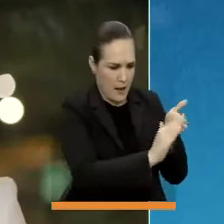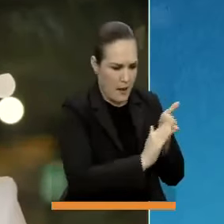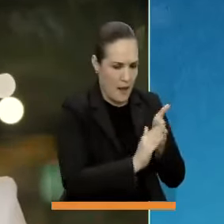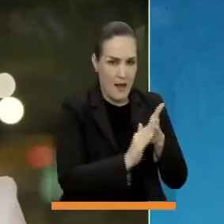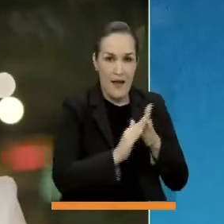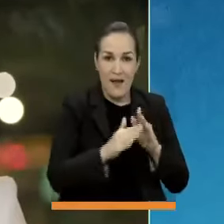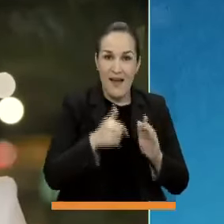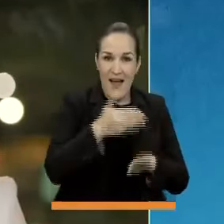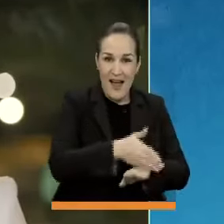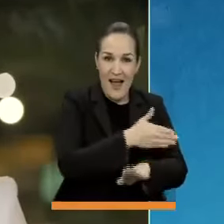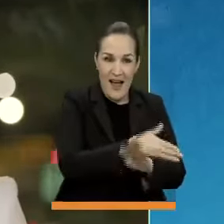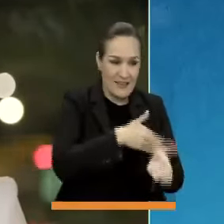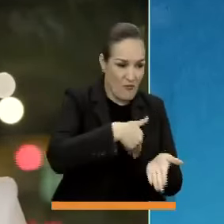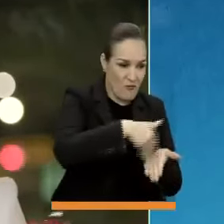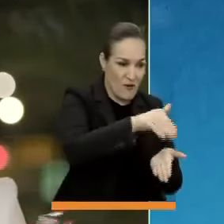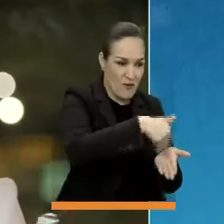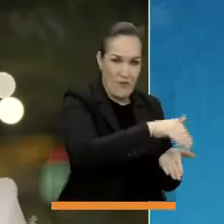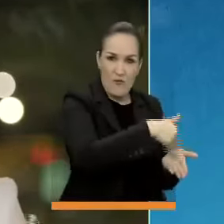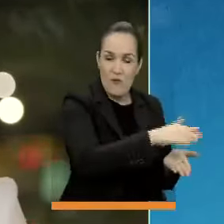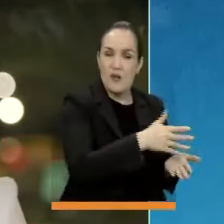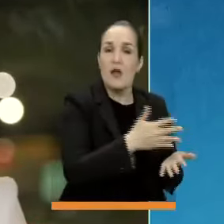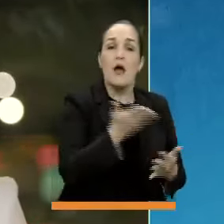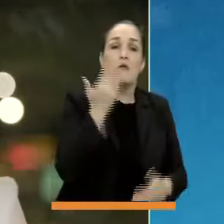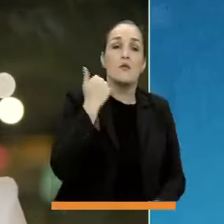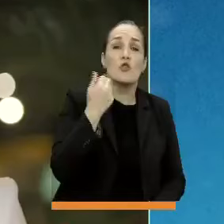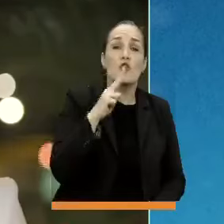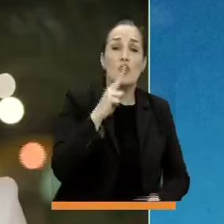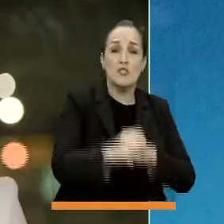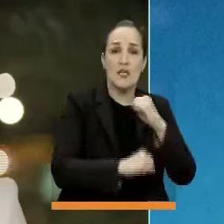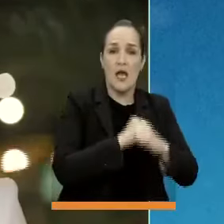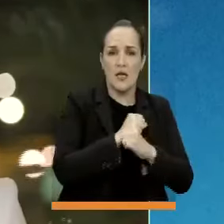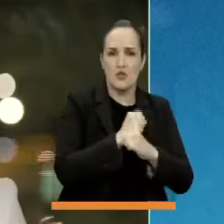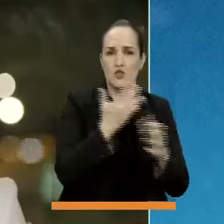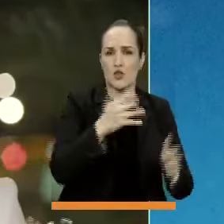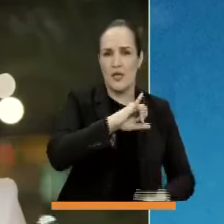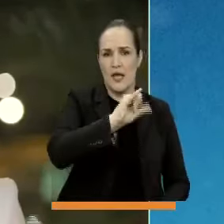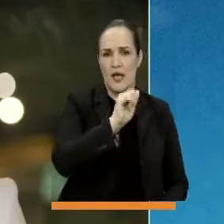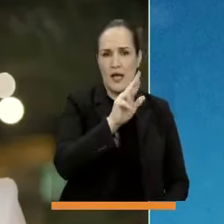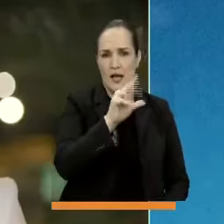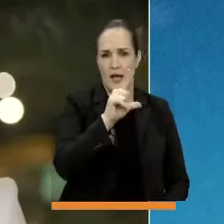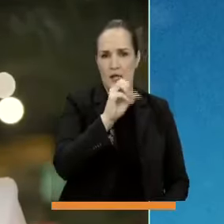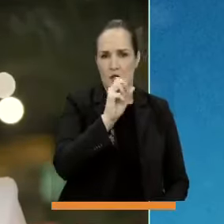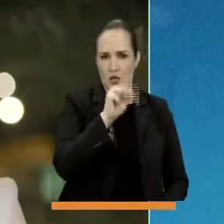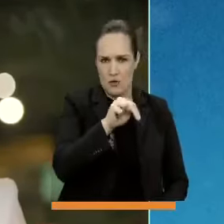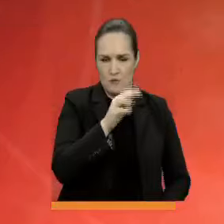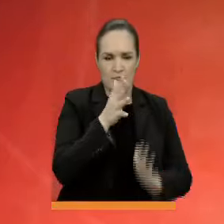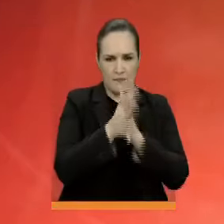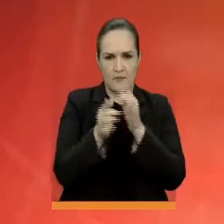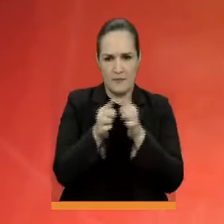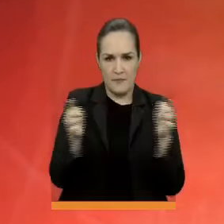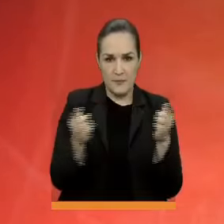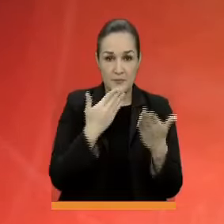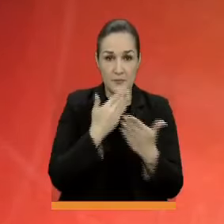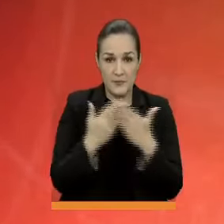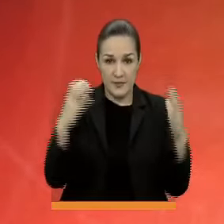sido desalojadas de este sector hace 12 años. Adelante, Daniela Henao, con toda la información. Buenas noches.